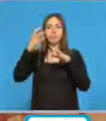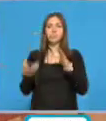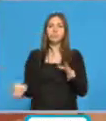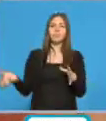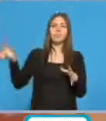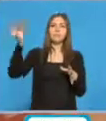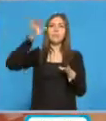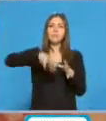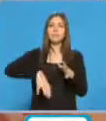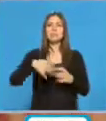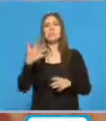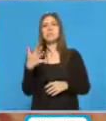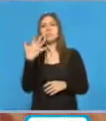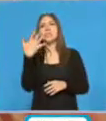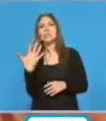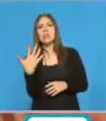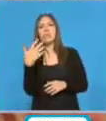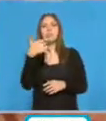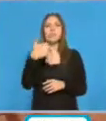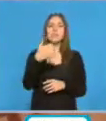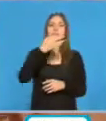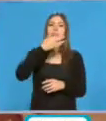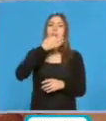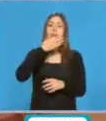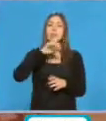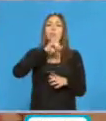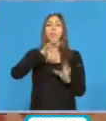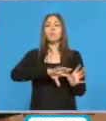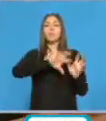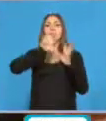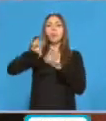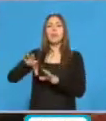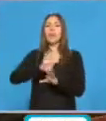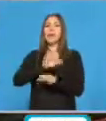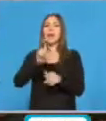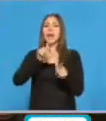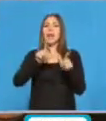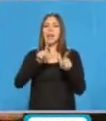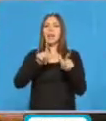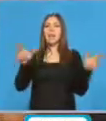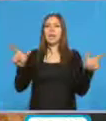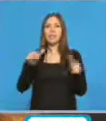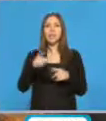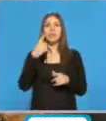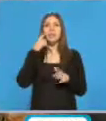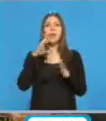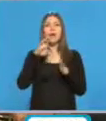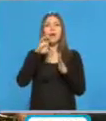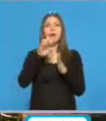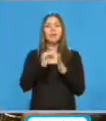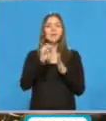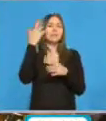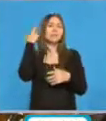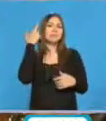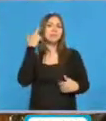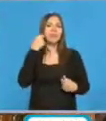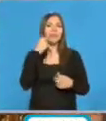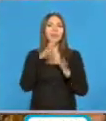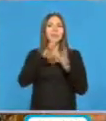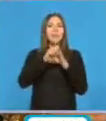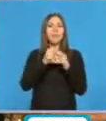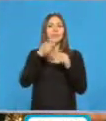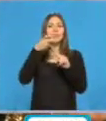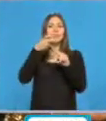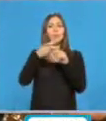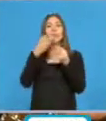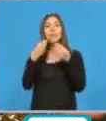vertemos 5 o 6 minutitos, lo sacamos en agua fría y tan. Y tan, que quede Exacto. crocante. Crocante. ¿Qué Ok. vamos a hacer, chef? Lo primero,